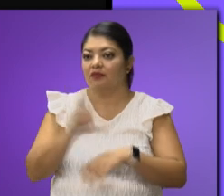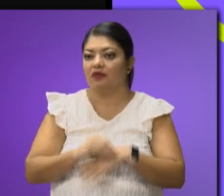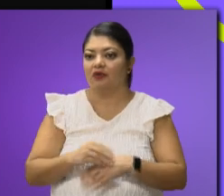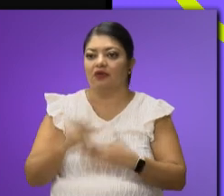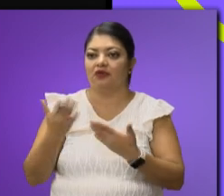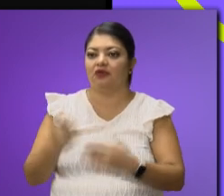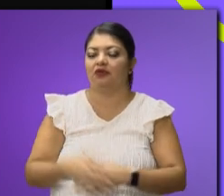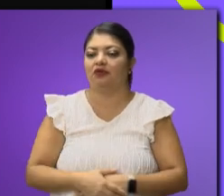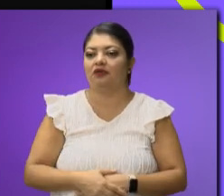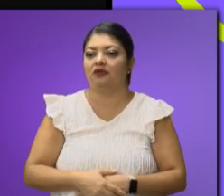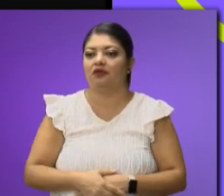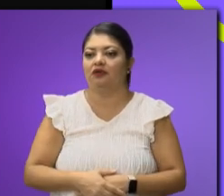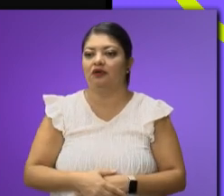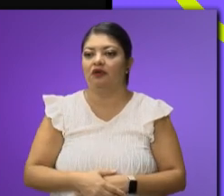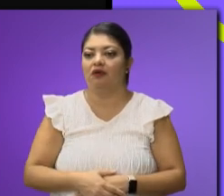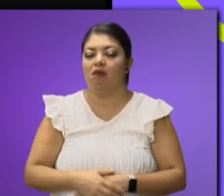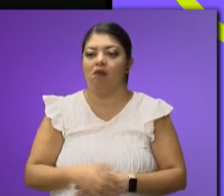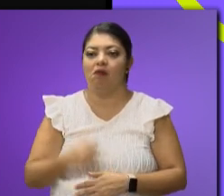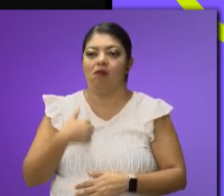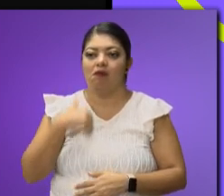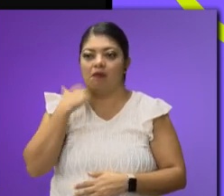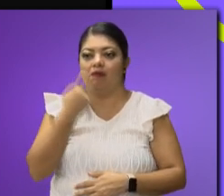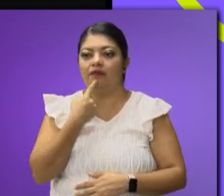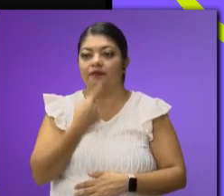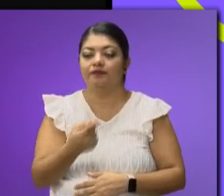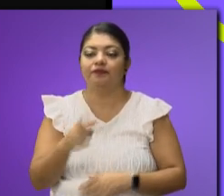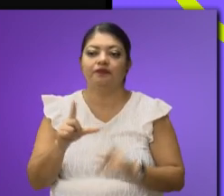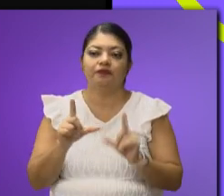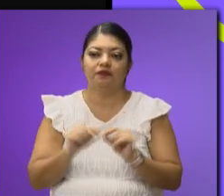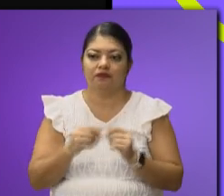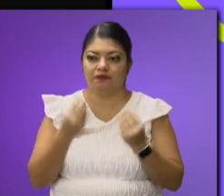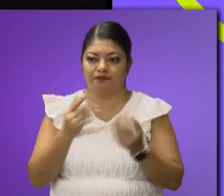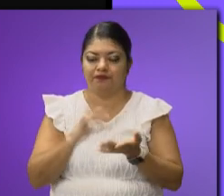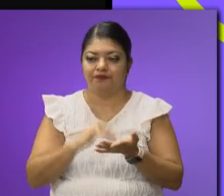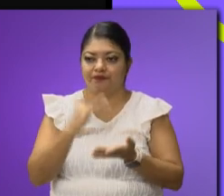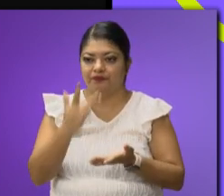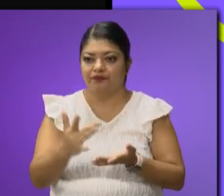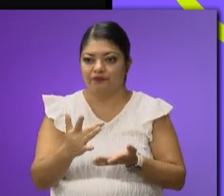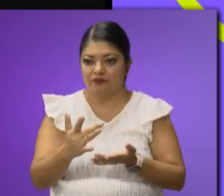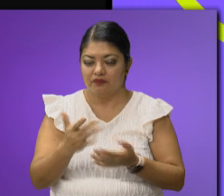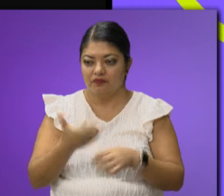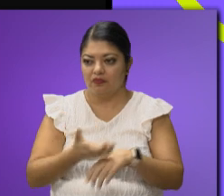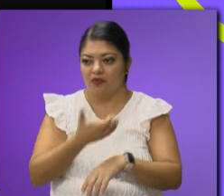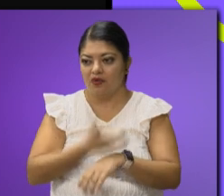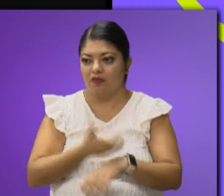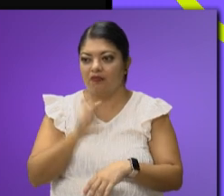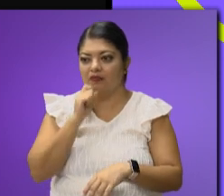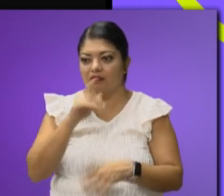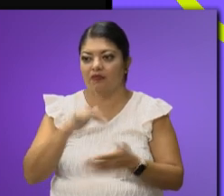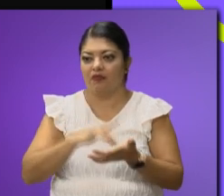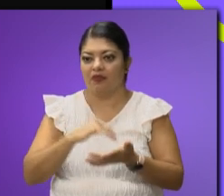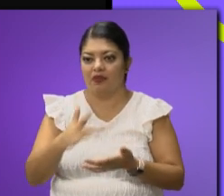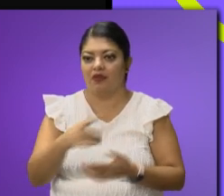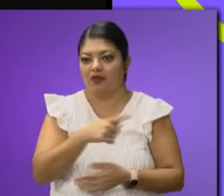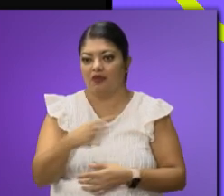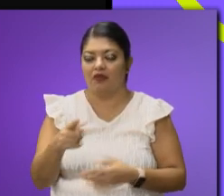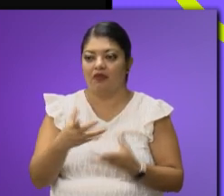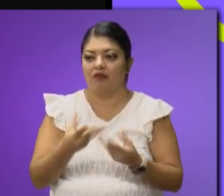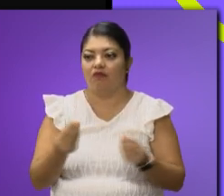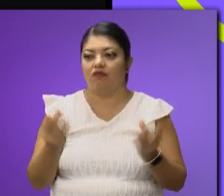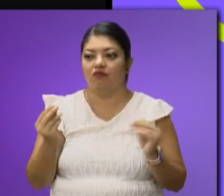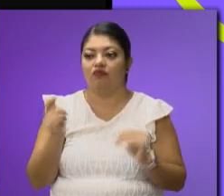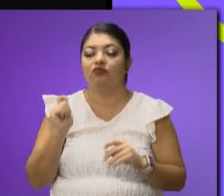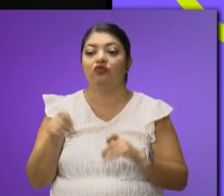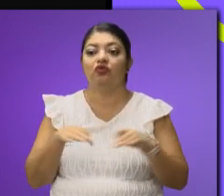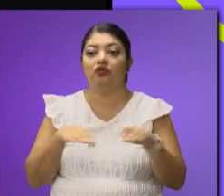presidenta. Claro que sí, diputada. Pues solamente muchas gracias. Compañeras, agradecerles muchísimo el